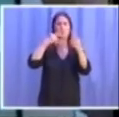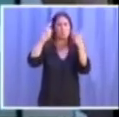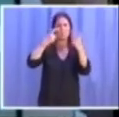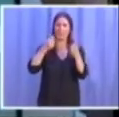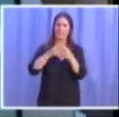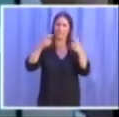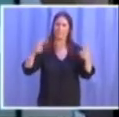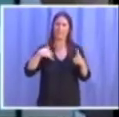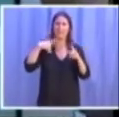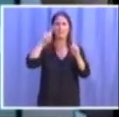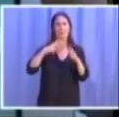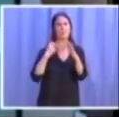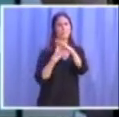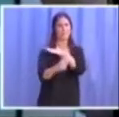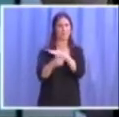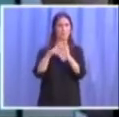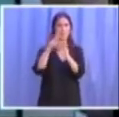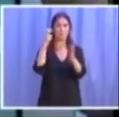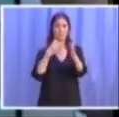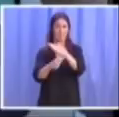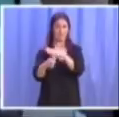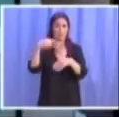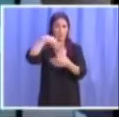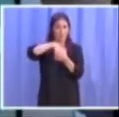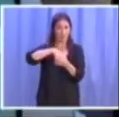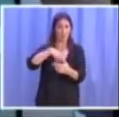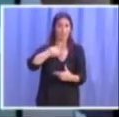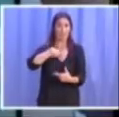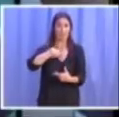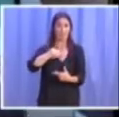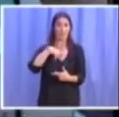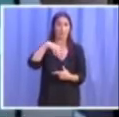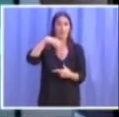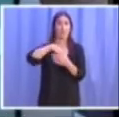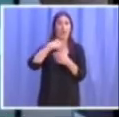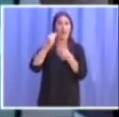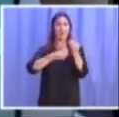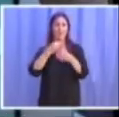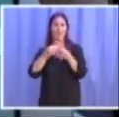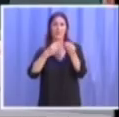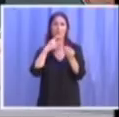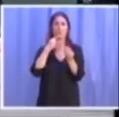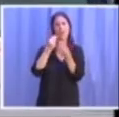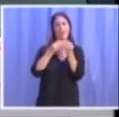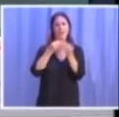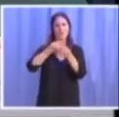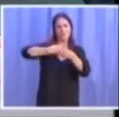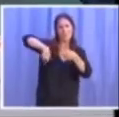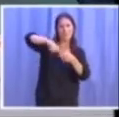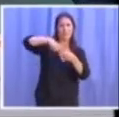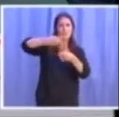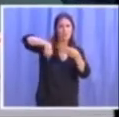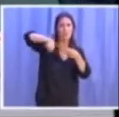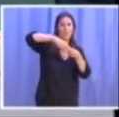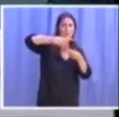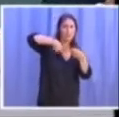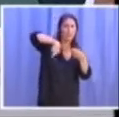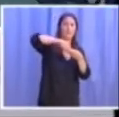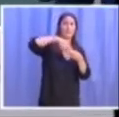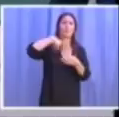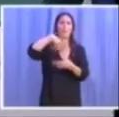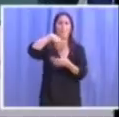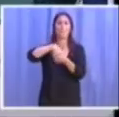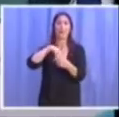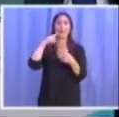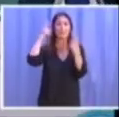con el metropolitano como red de transporte que también vaya por distintos municipios para hacer una especie de circular y que evite que vengan muchos más coches a Granada.